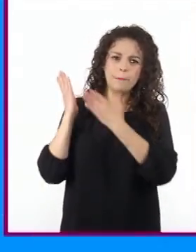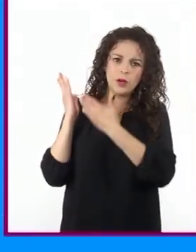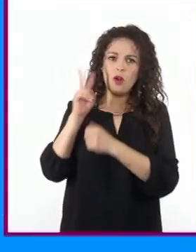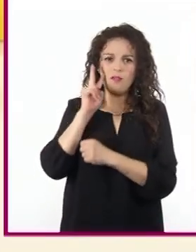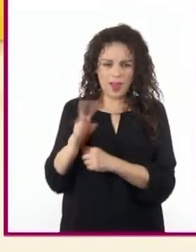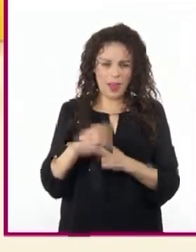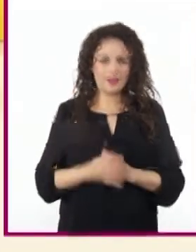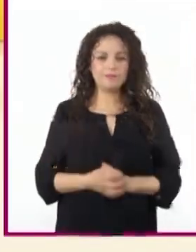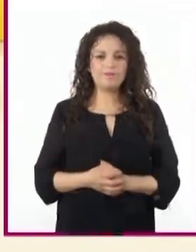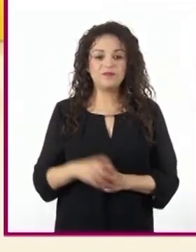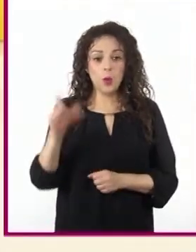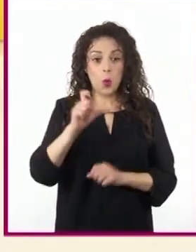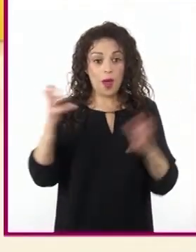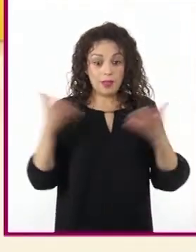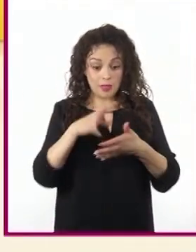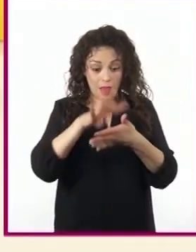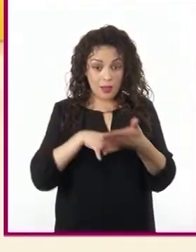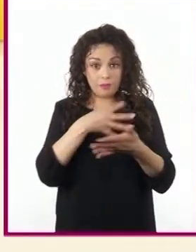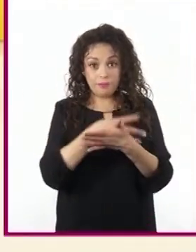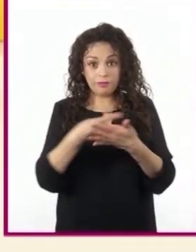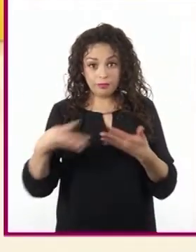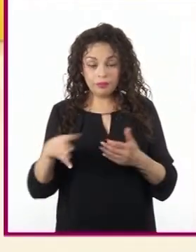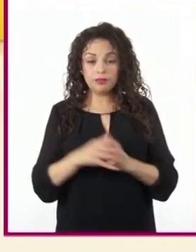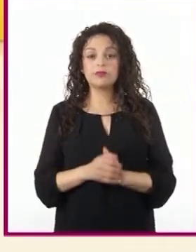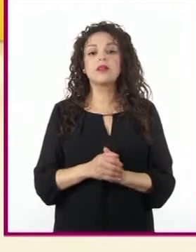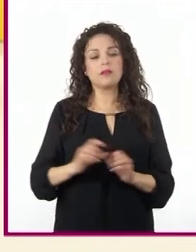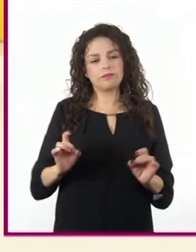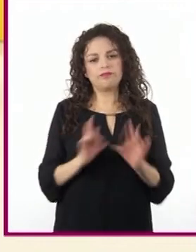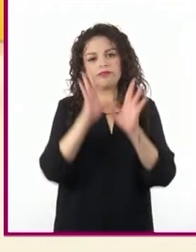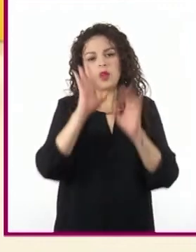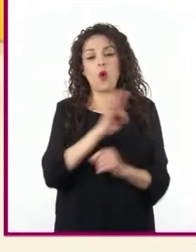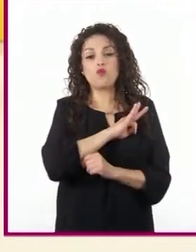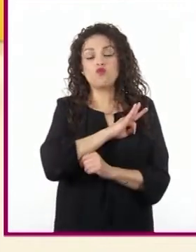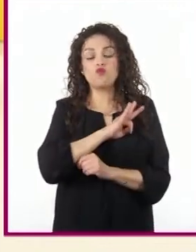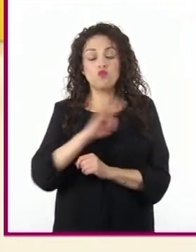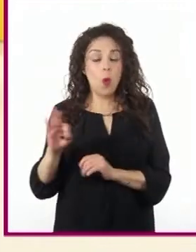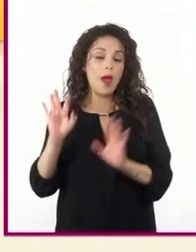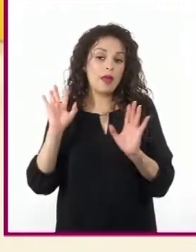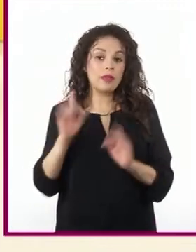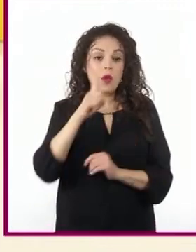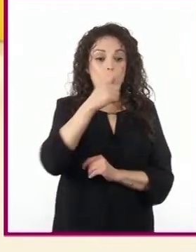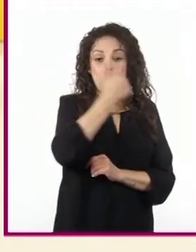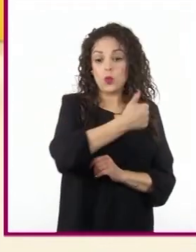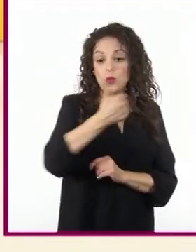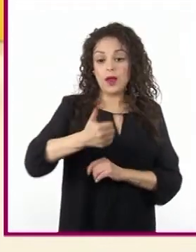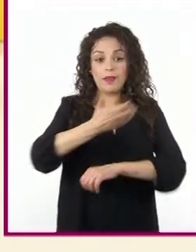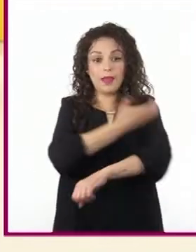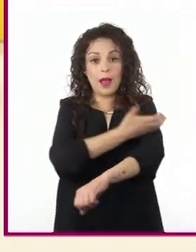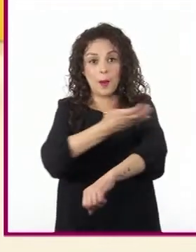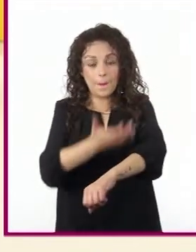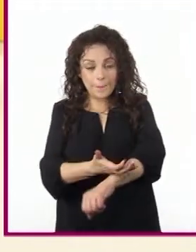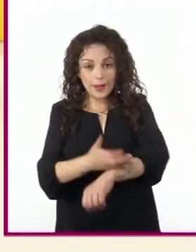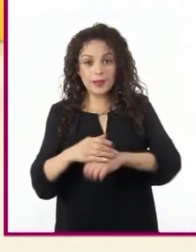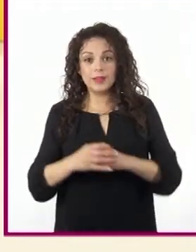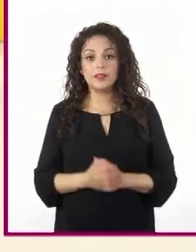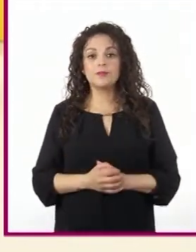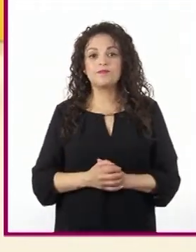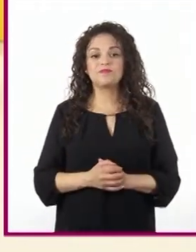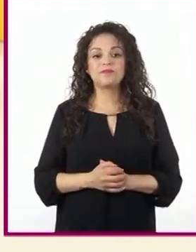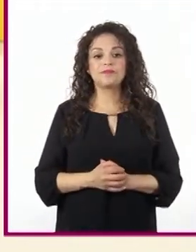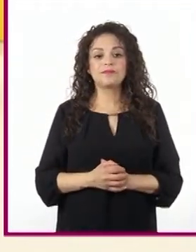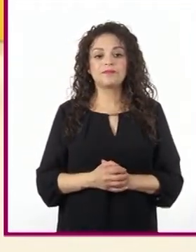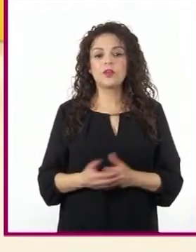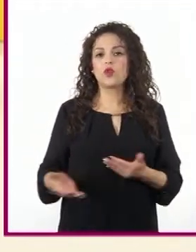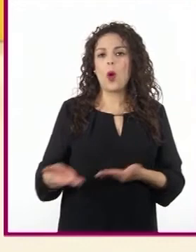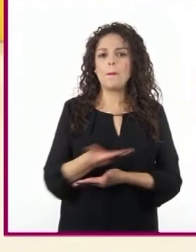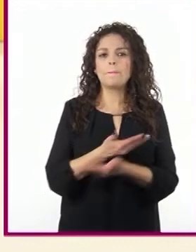verán, al hacer su cuadro es probable que con cada una o uno de los compañeros cercanos a ustedes solo